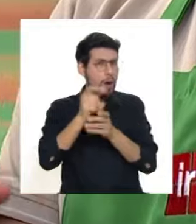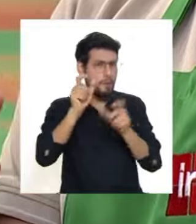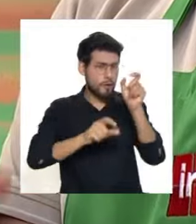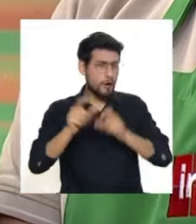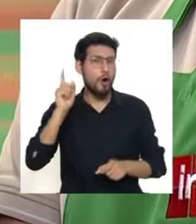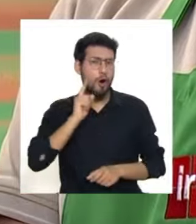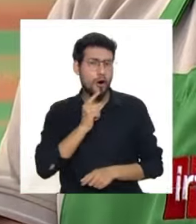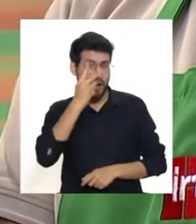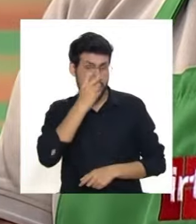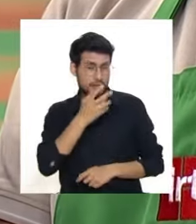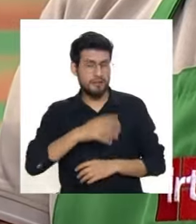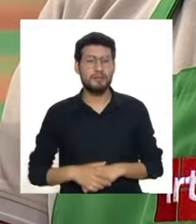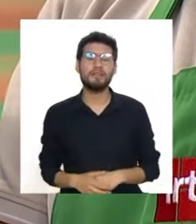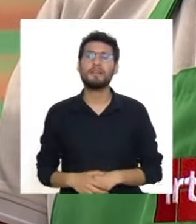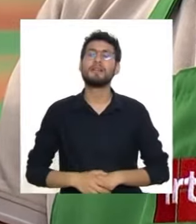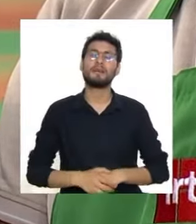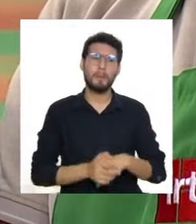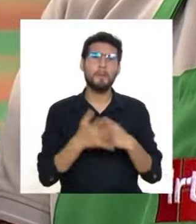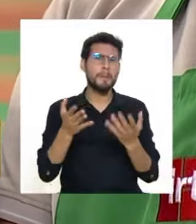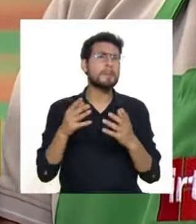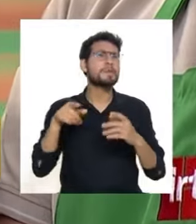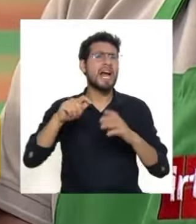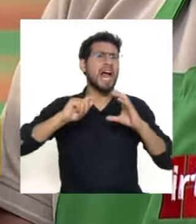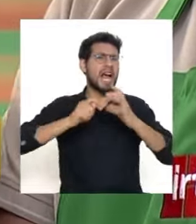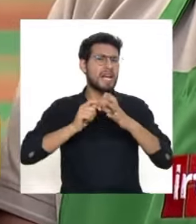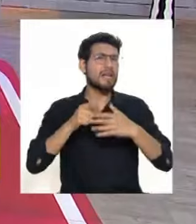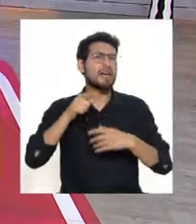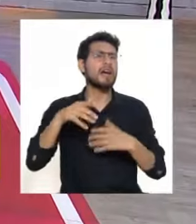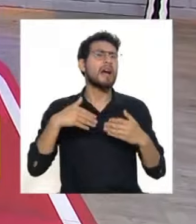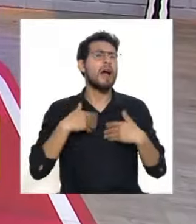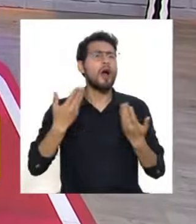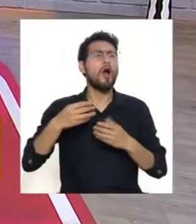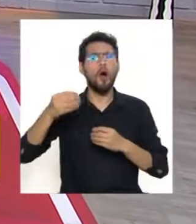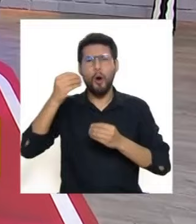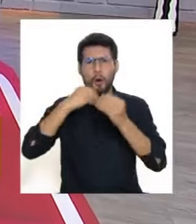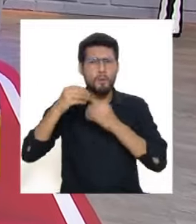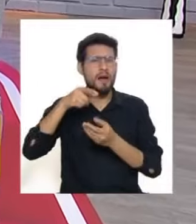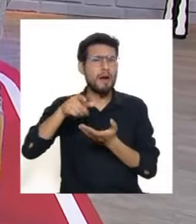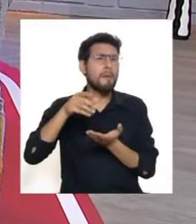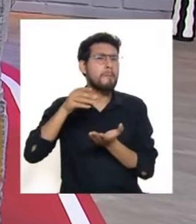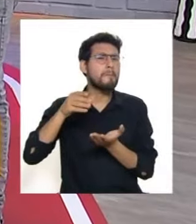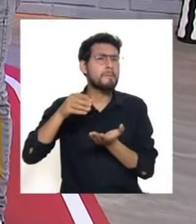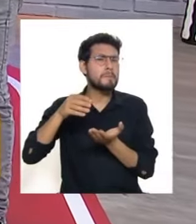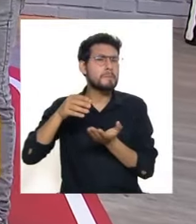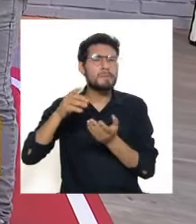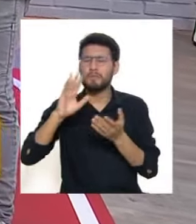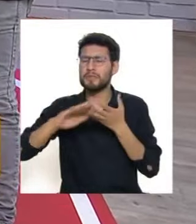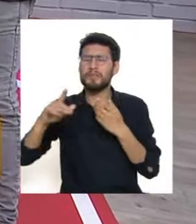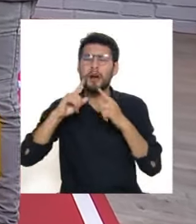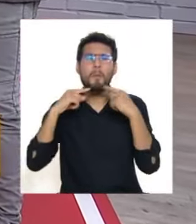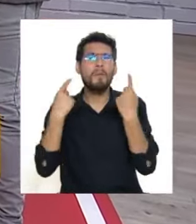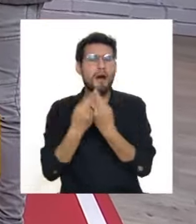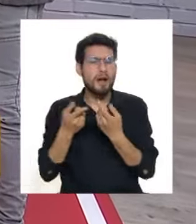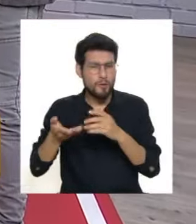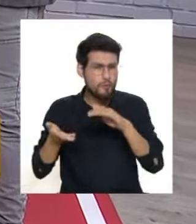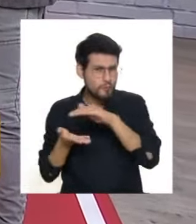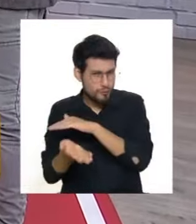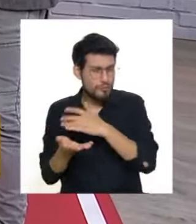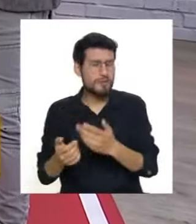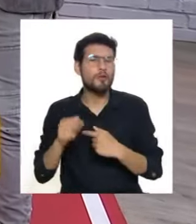con sordoceguera y entran a un taller de pastelería durante 2 años. Wow. 2 años han entrado a un